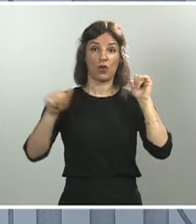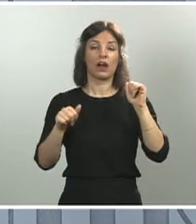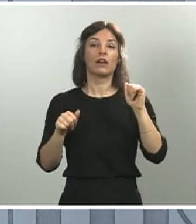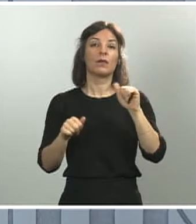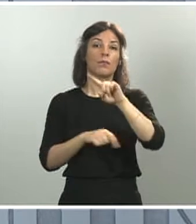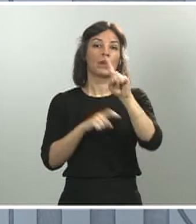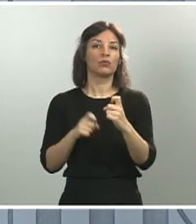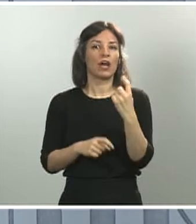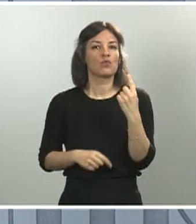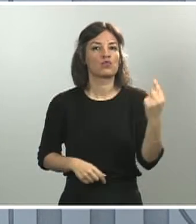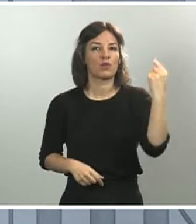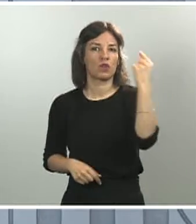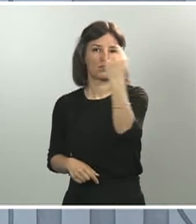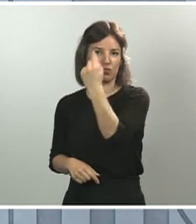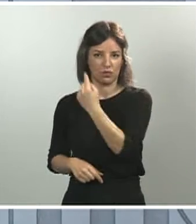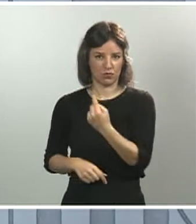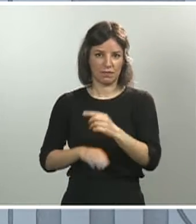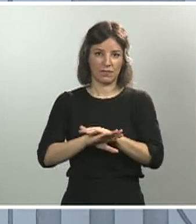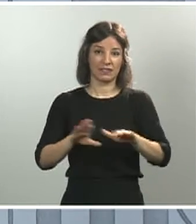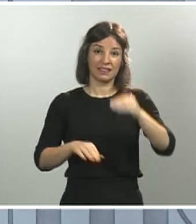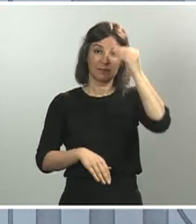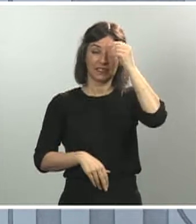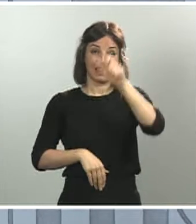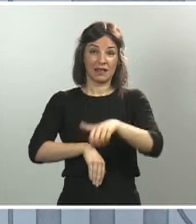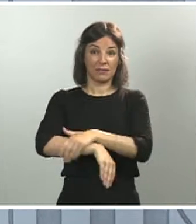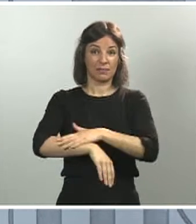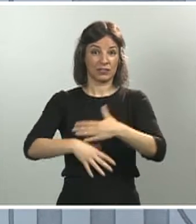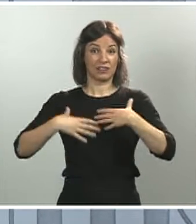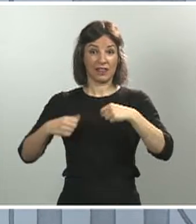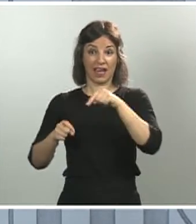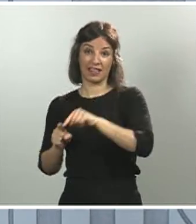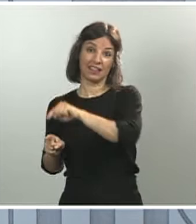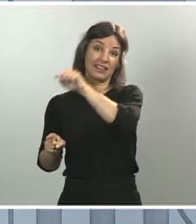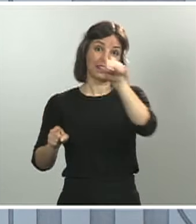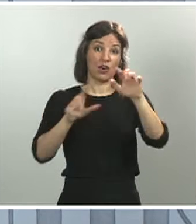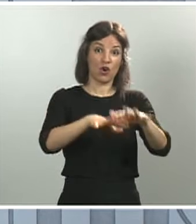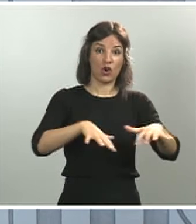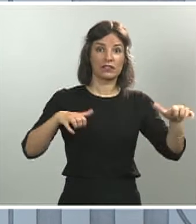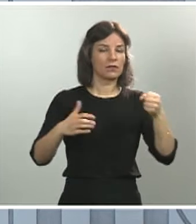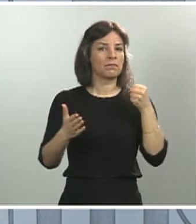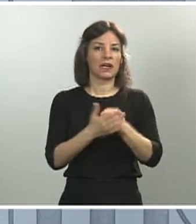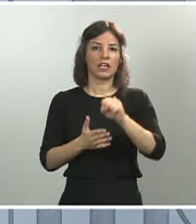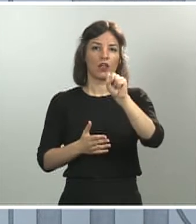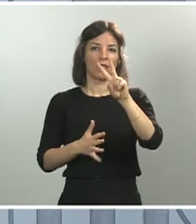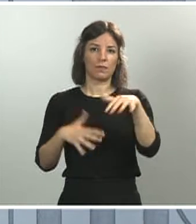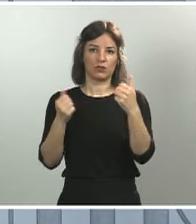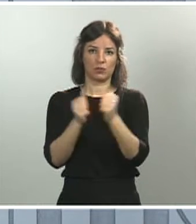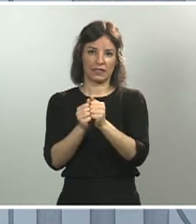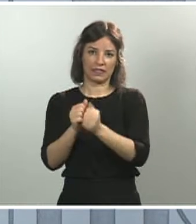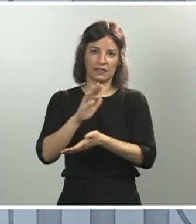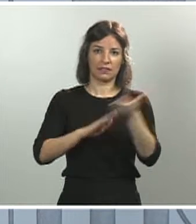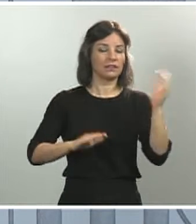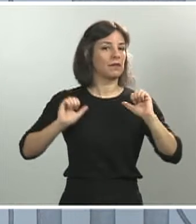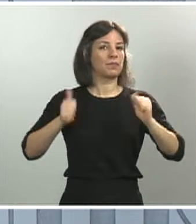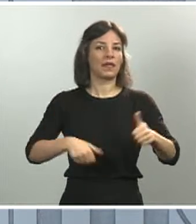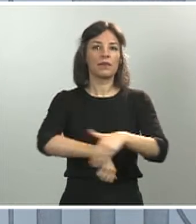medio. Tengamos en cuenta que el ministro tendrá que desplazarse de esta sala hacia el Congreso como muy tarde a las 12 menos 20. Así que comenzamos. Tiene la palabra el ministro